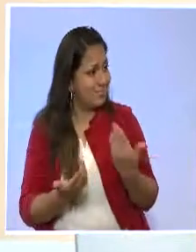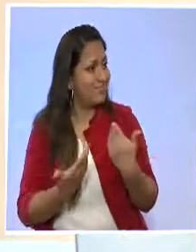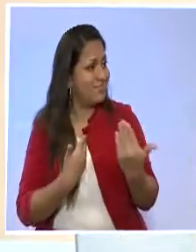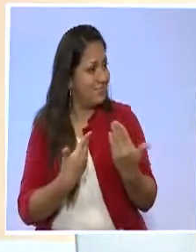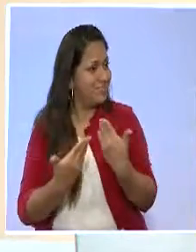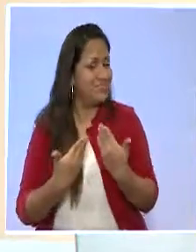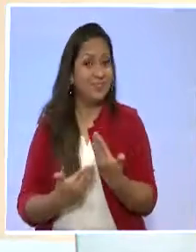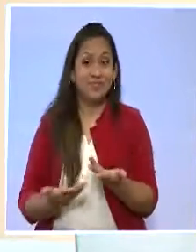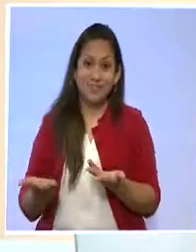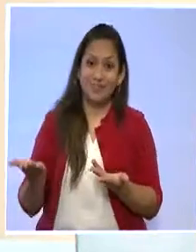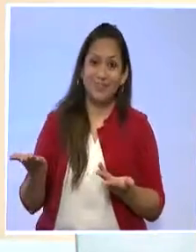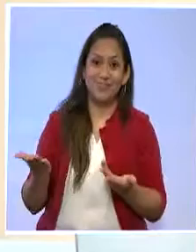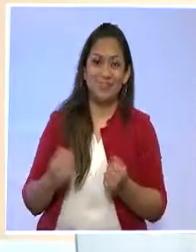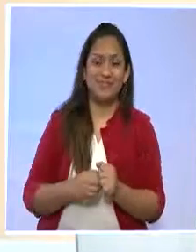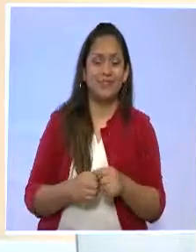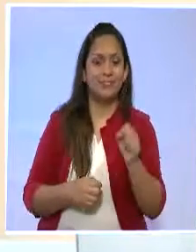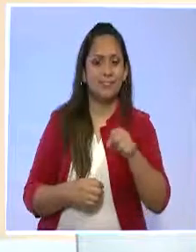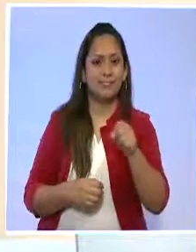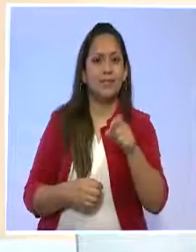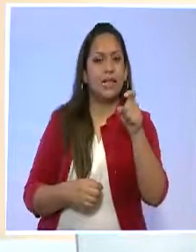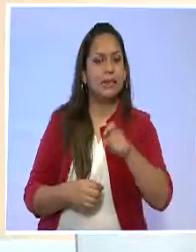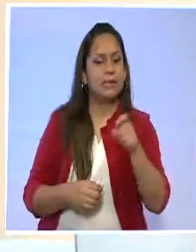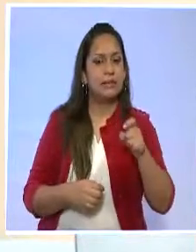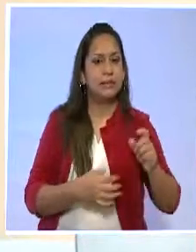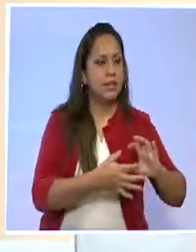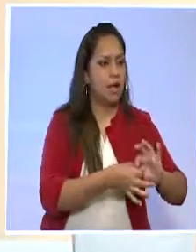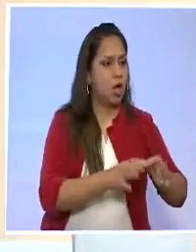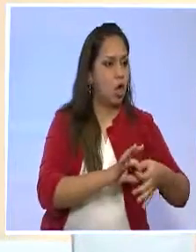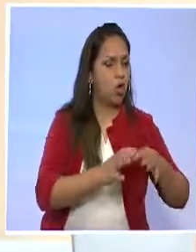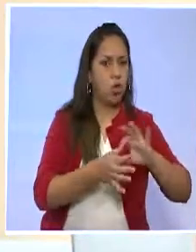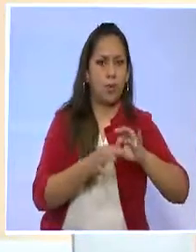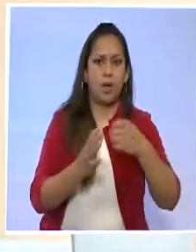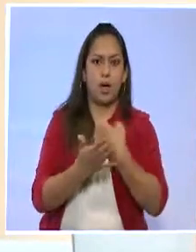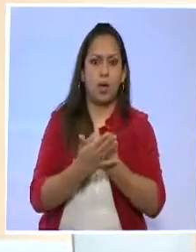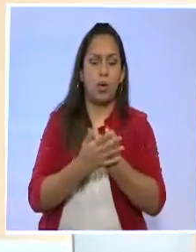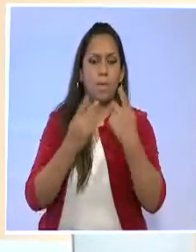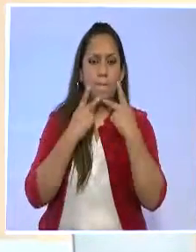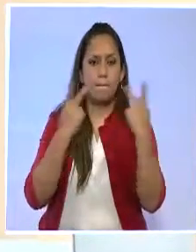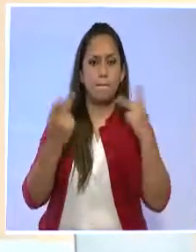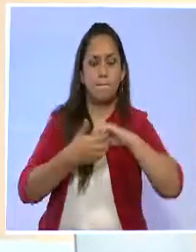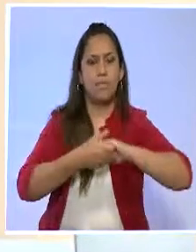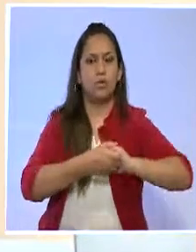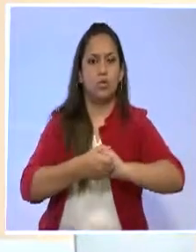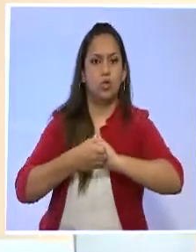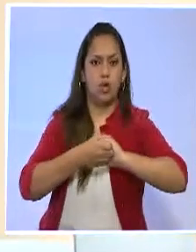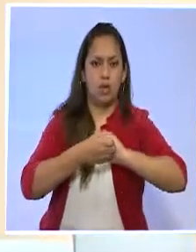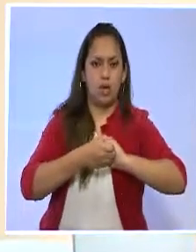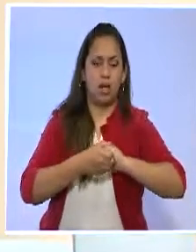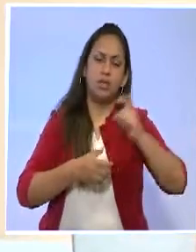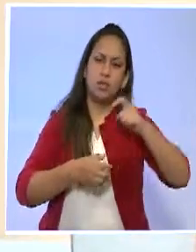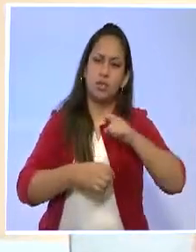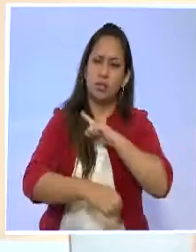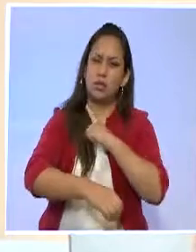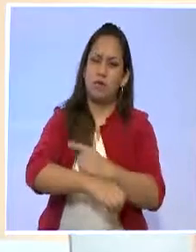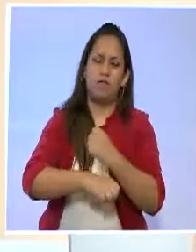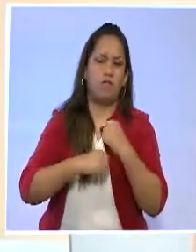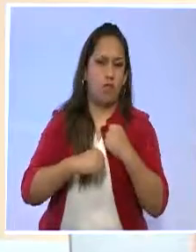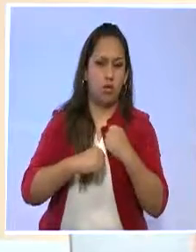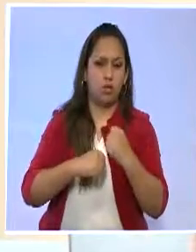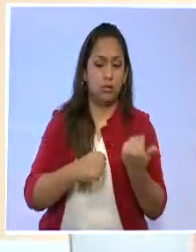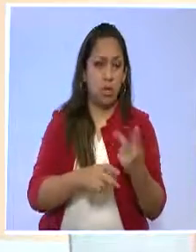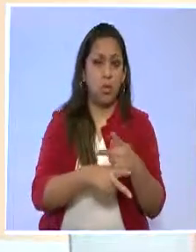creo que tenemos que fortalecer las cadenas justamente economía popular y solidaria las que trabajan con productos orgánicos para poder fomentar